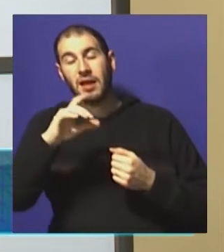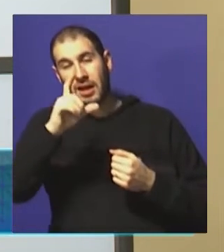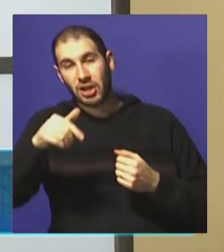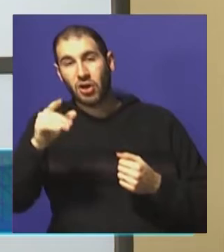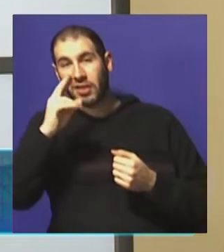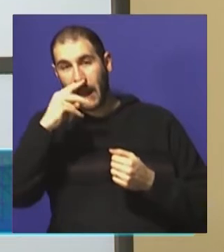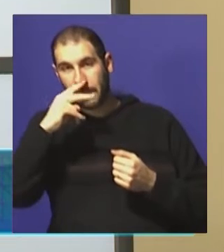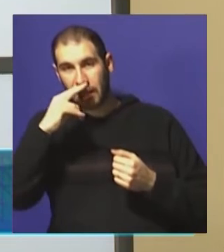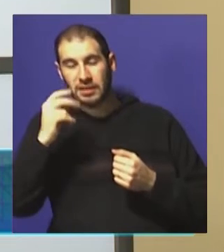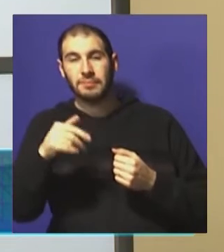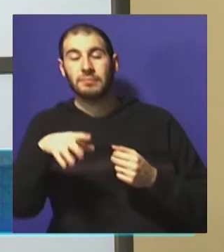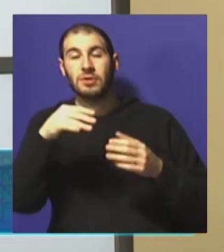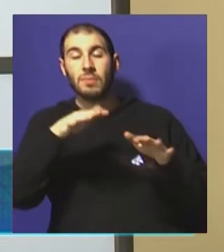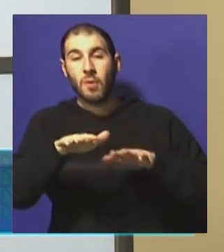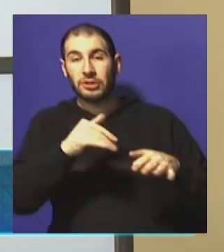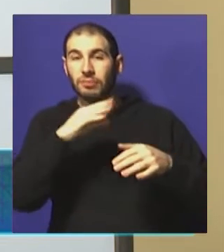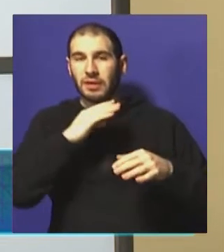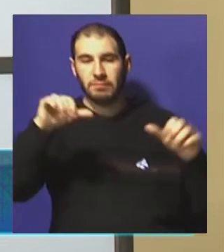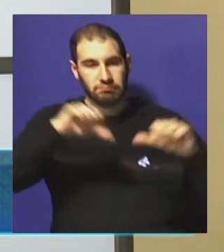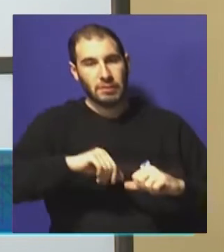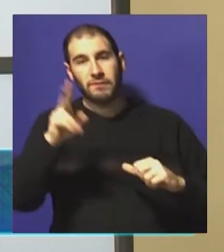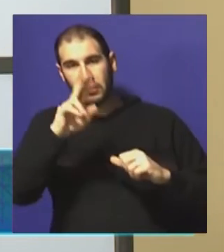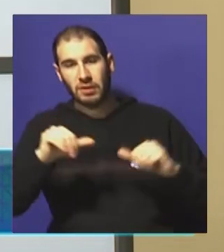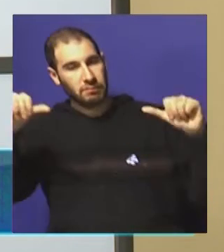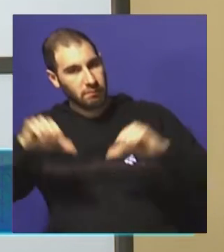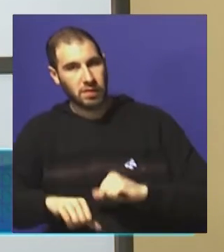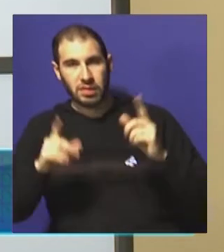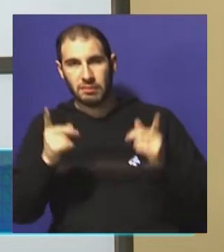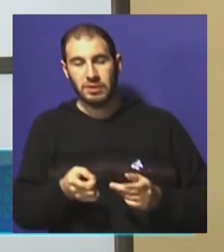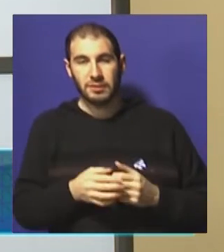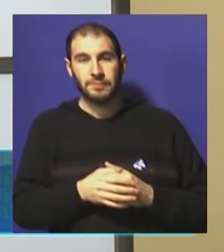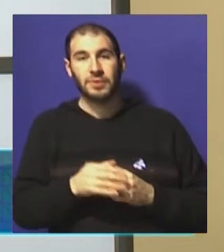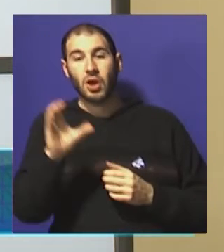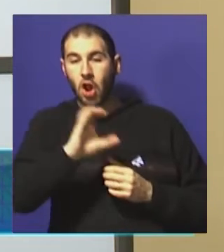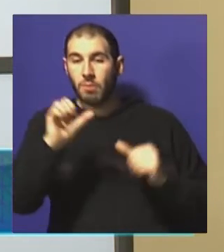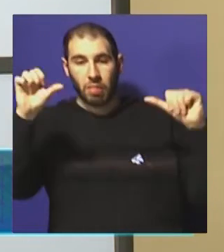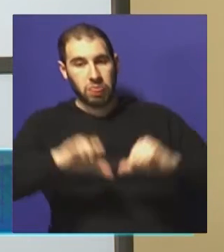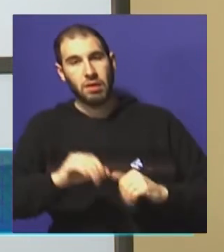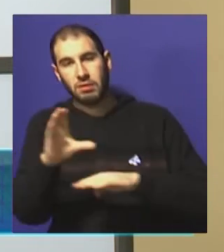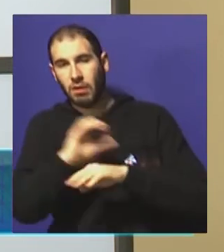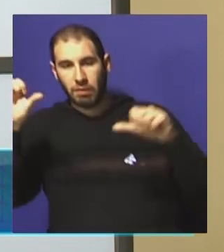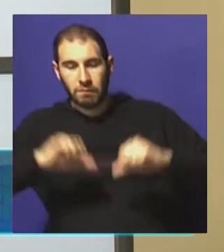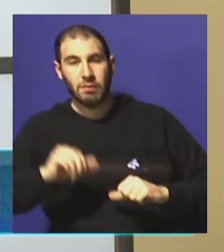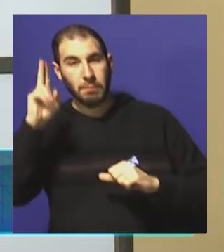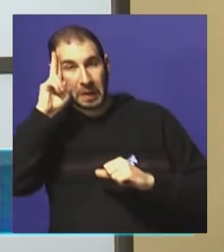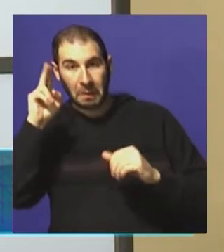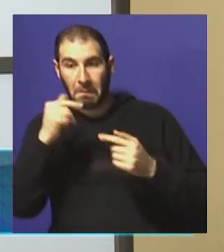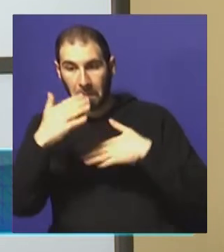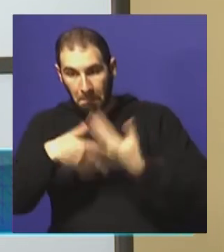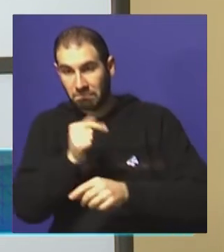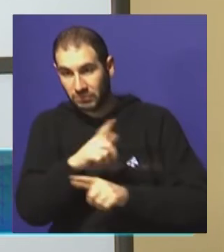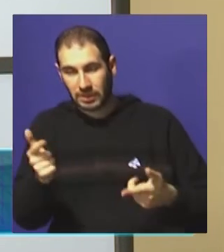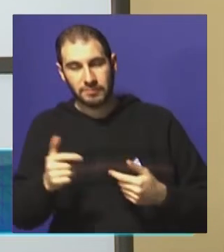Había caído el movimiento en México, había caído en Venezuela drásticamente, había caído en Colombia, en Ecuador, en Perú no había habido